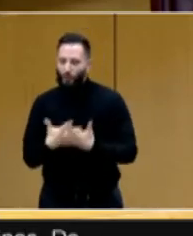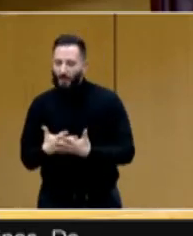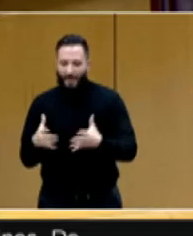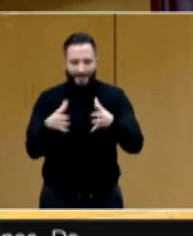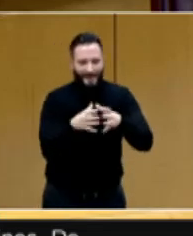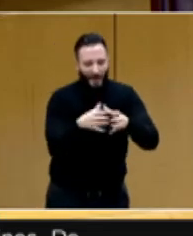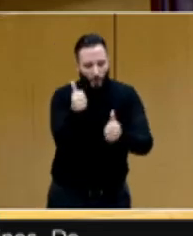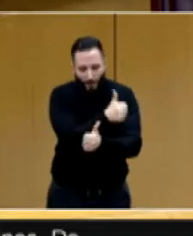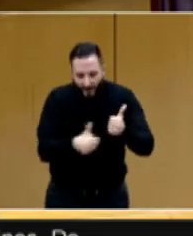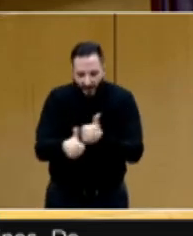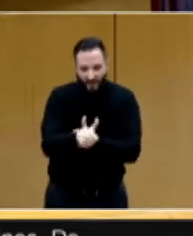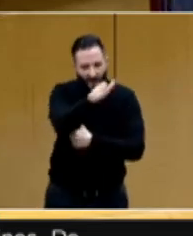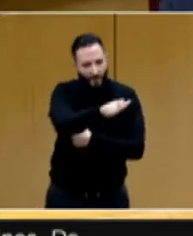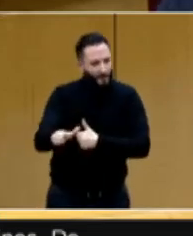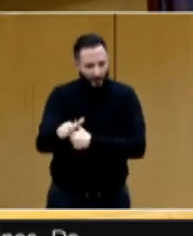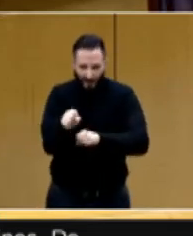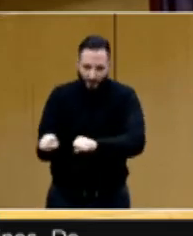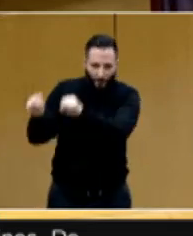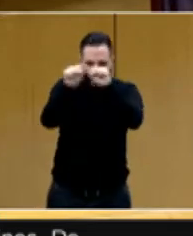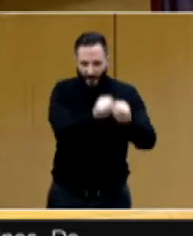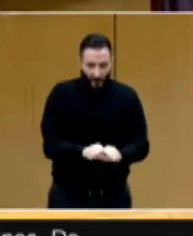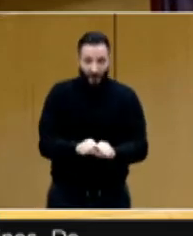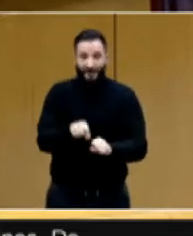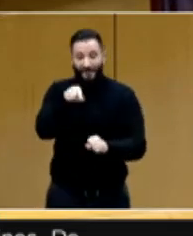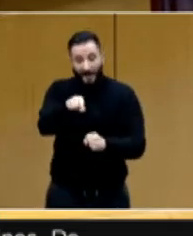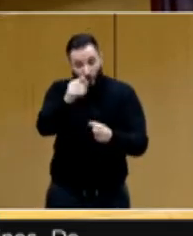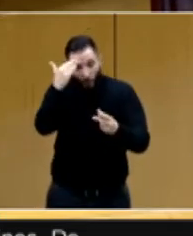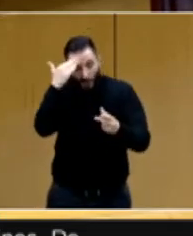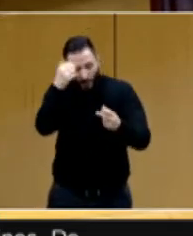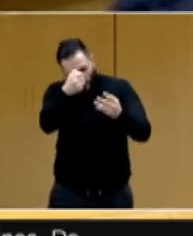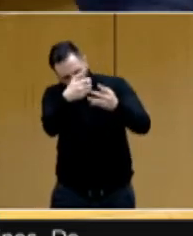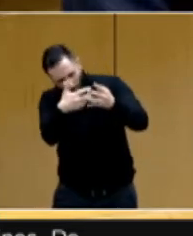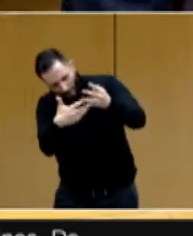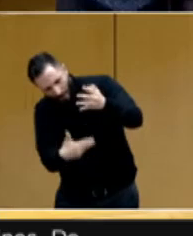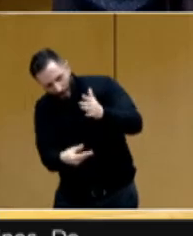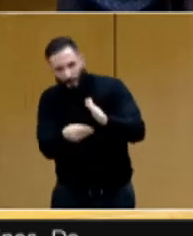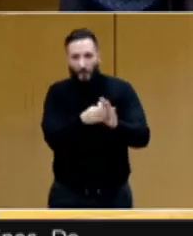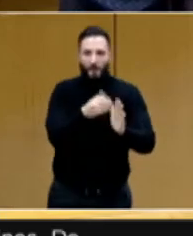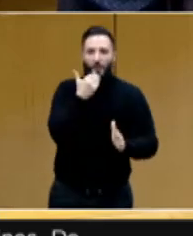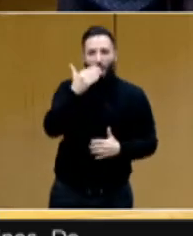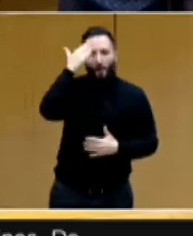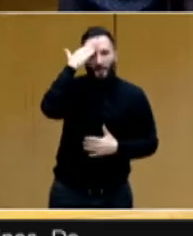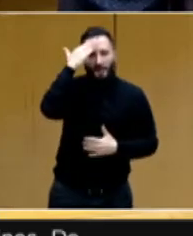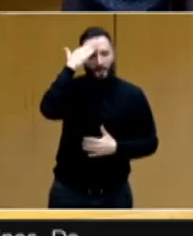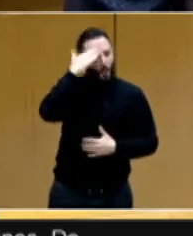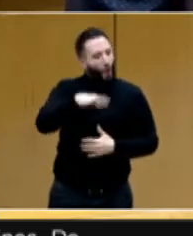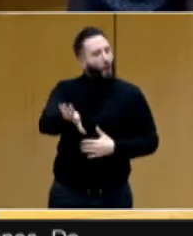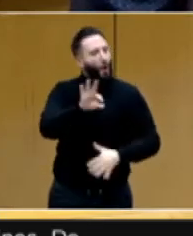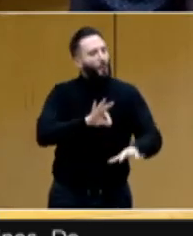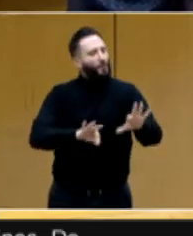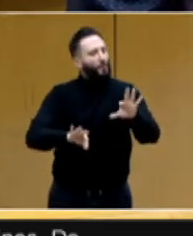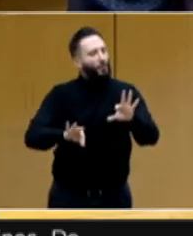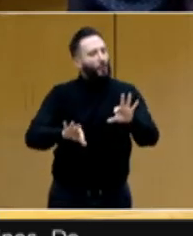Eso lo acompaña de otros principios que aquí se han mencionado también el principio de proporcionalidad se ha hablado del traje